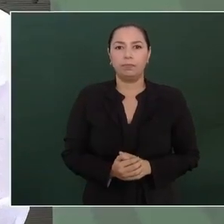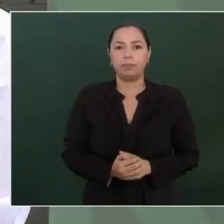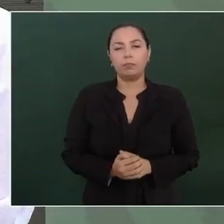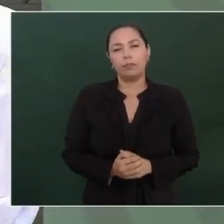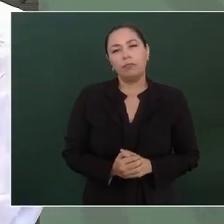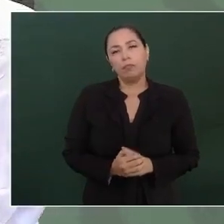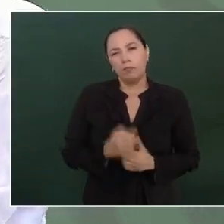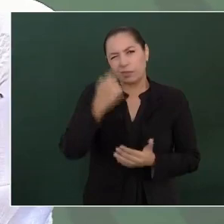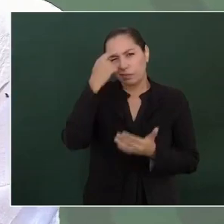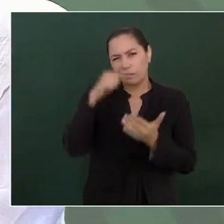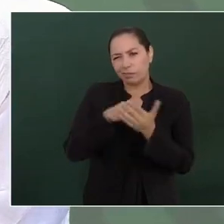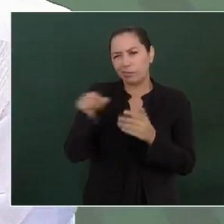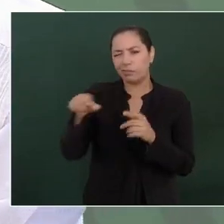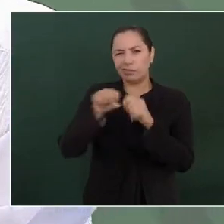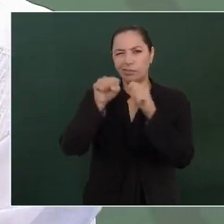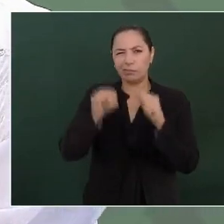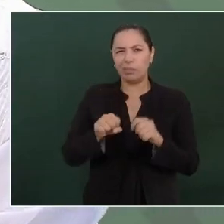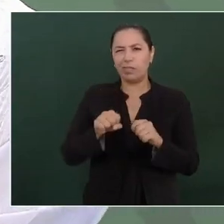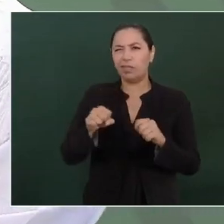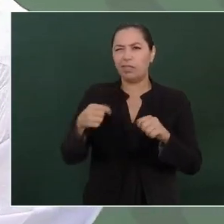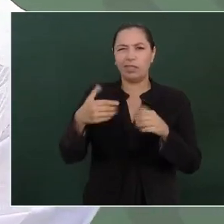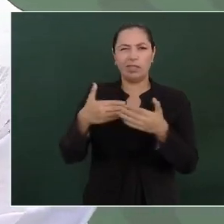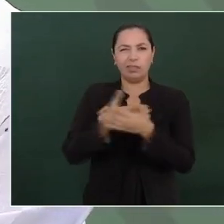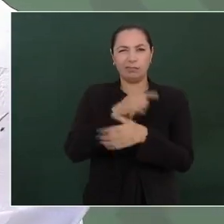creo que del Sistema Nacional de Investigación.